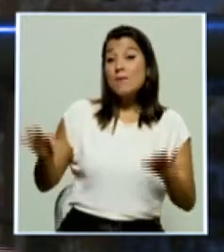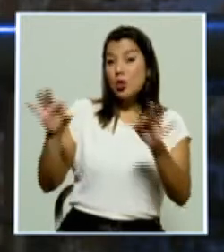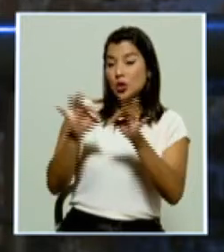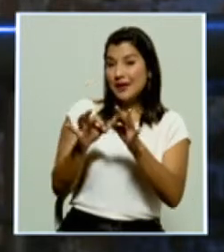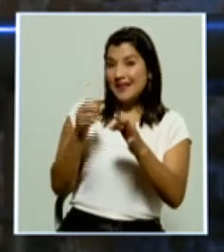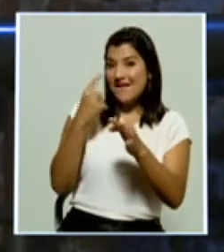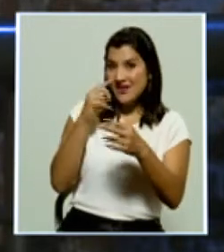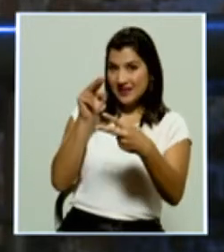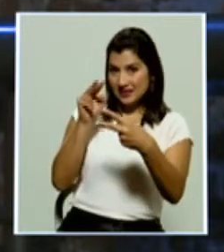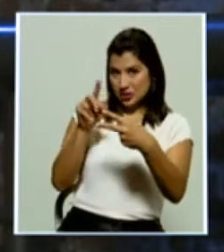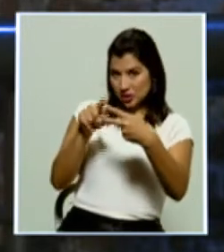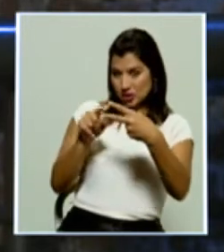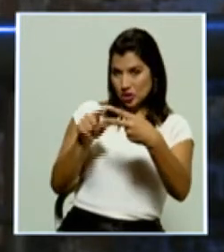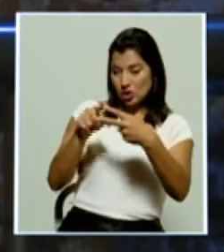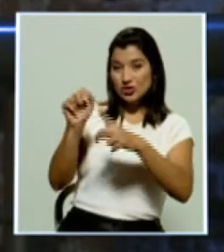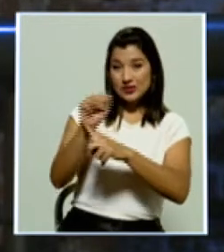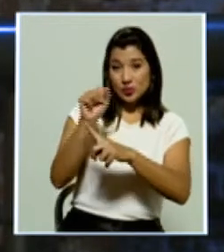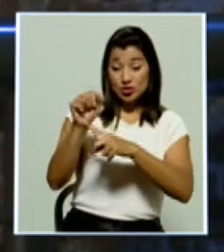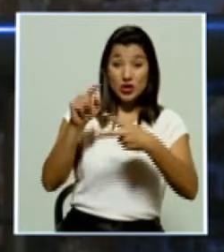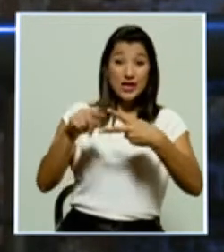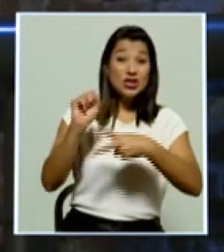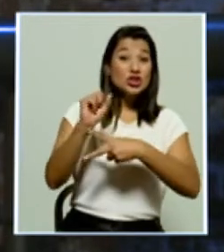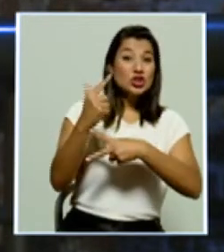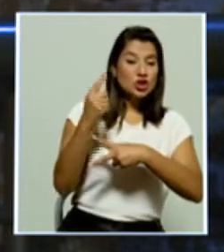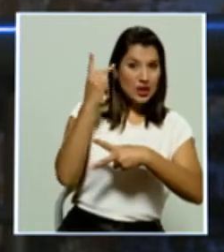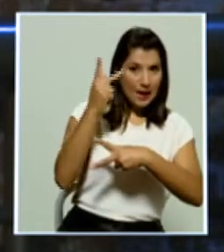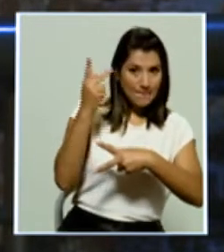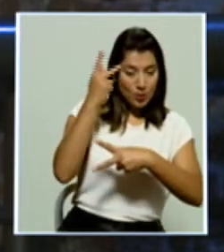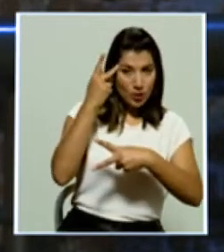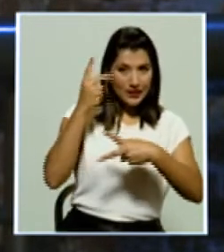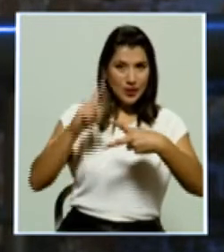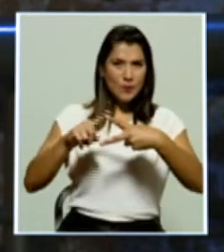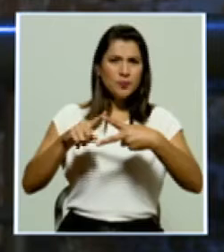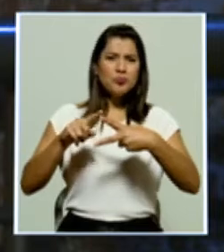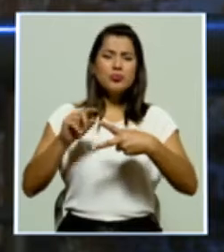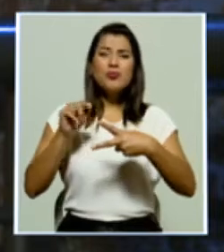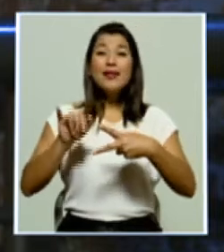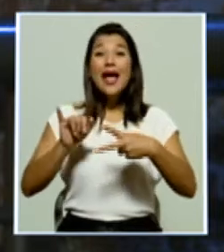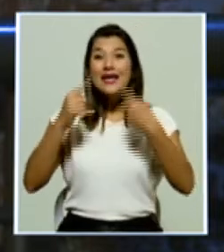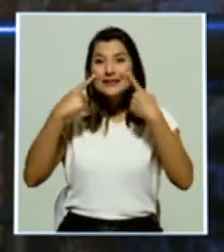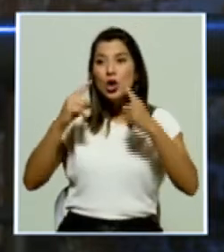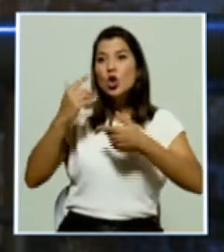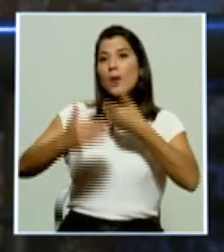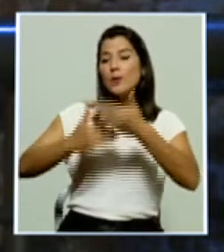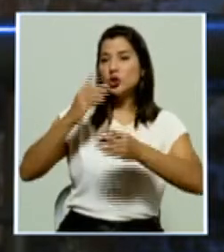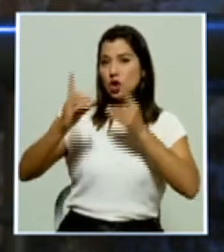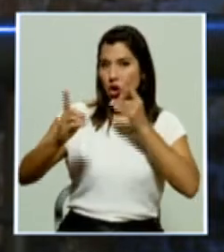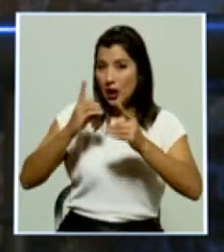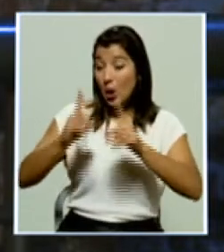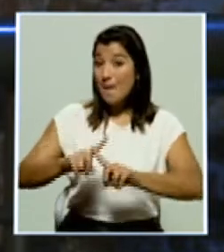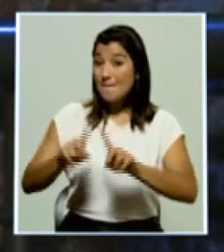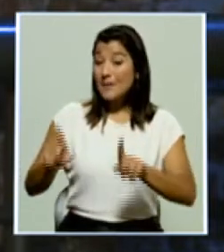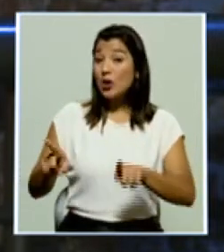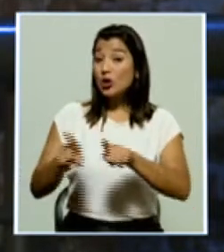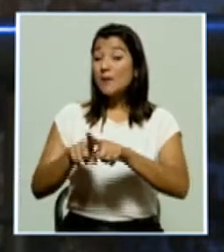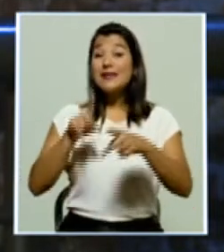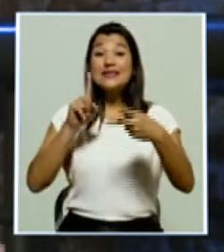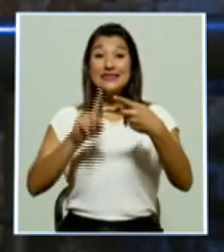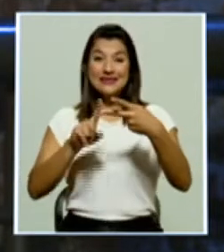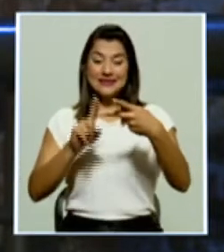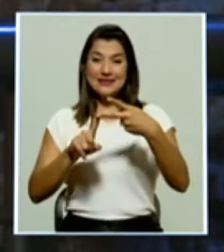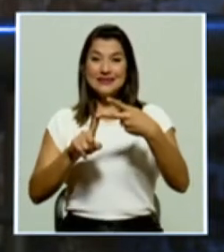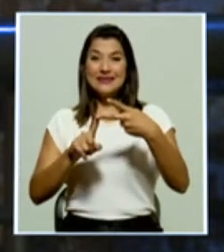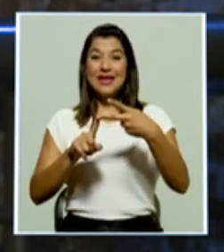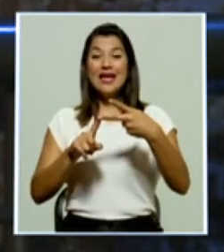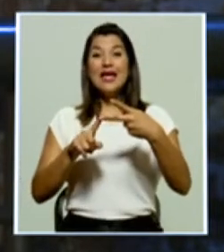escenario social, el escenario político, que es el contexto en el que se logra generar el proceso de diálogo, pero también el escenario